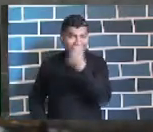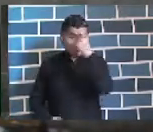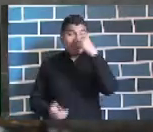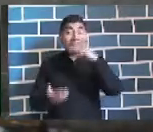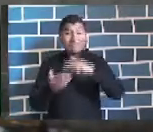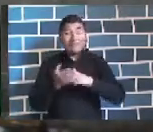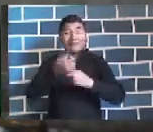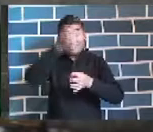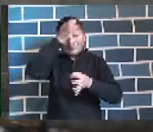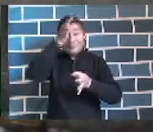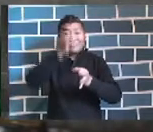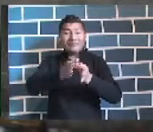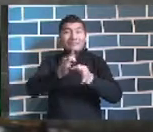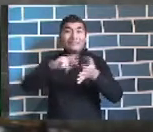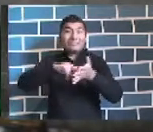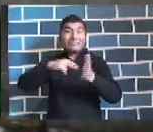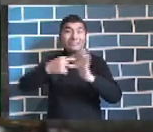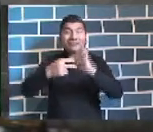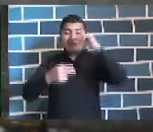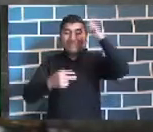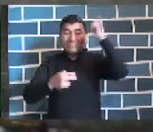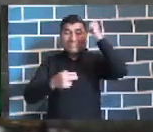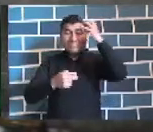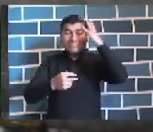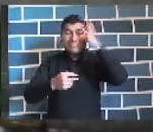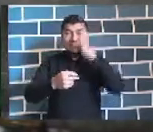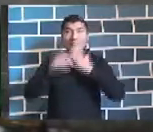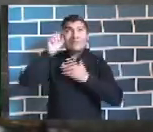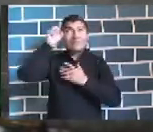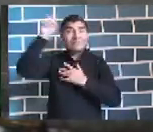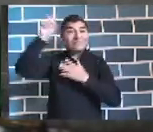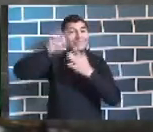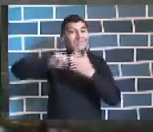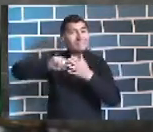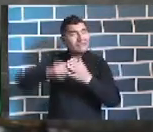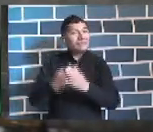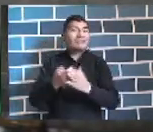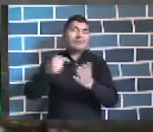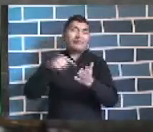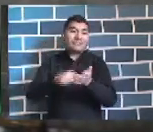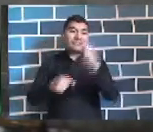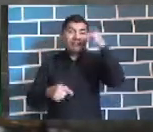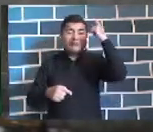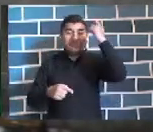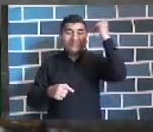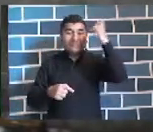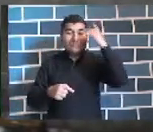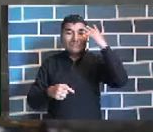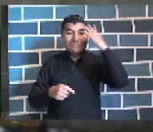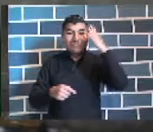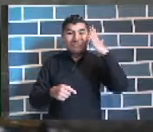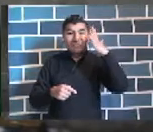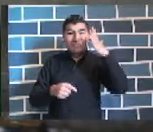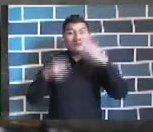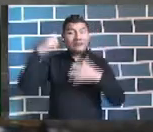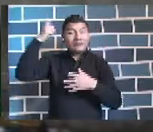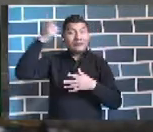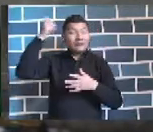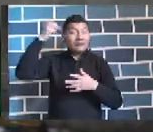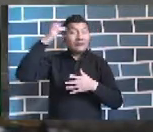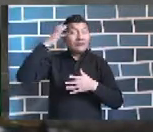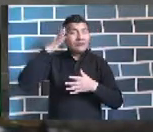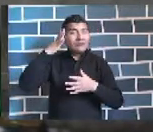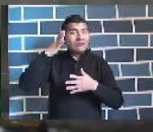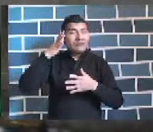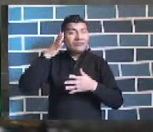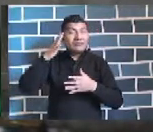es iluminación. Y el Señor inicia esta iluminación. Y la luz,